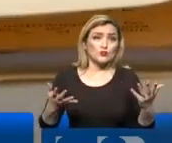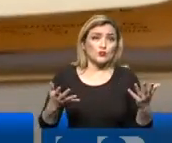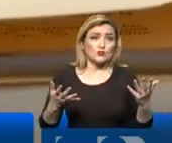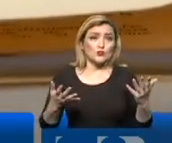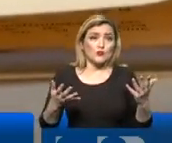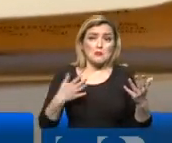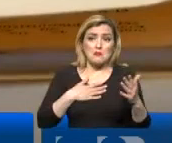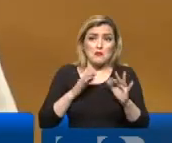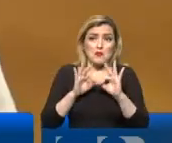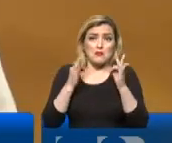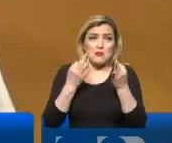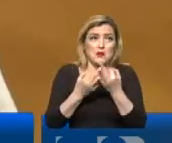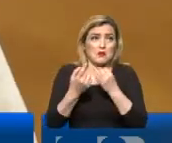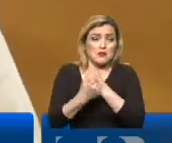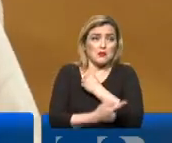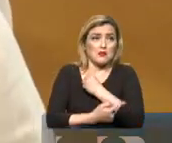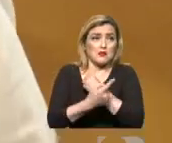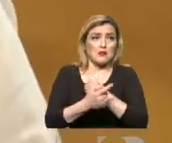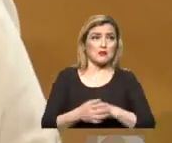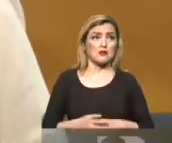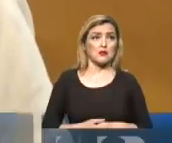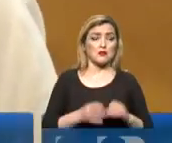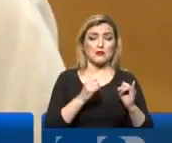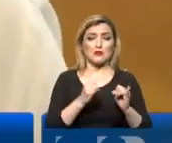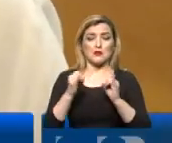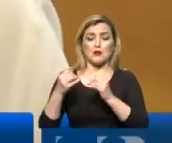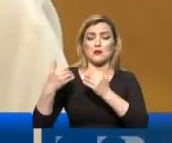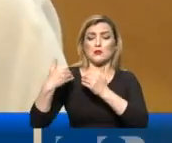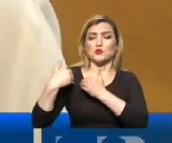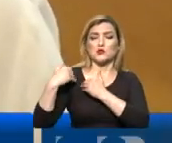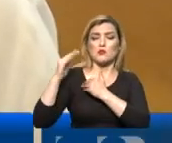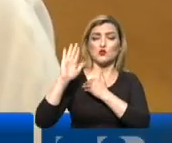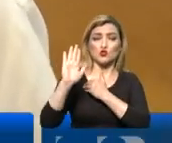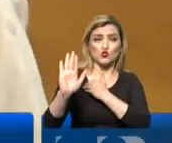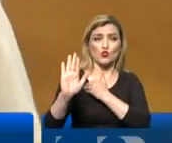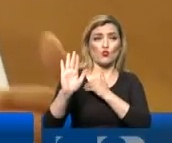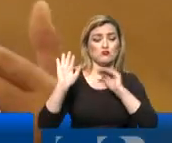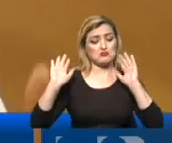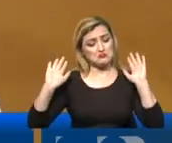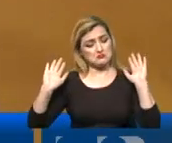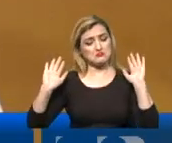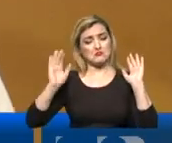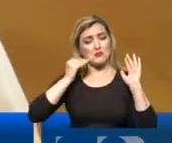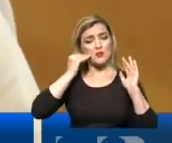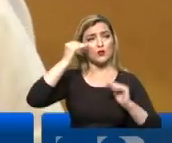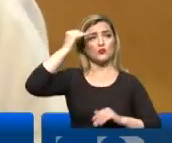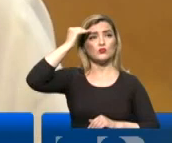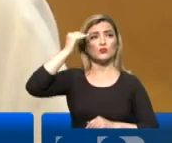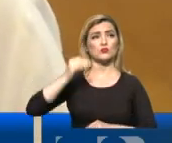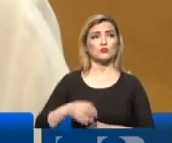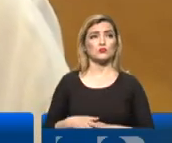su círculo familiar. Cada quien es responsable de sus actos, y más si somos adultos.